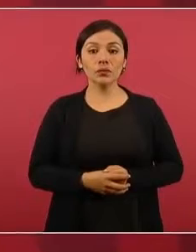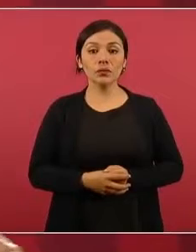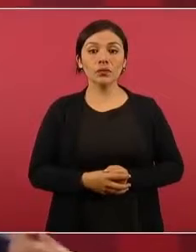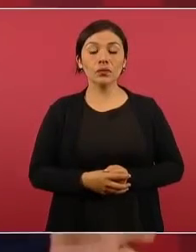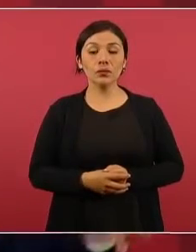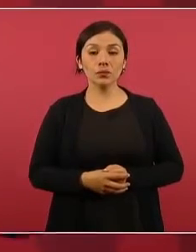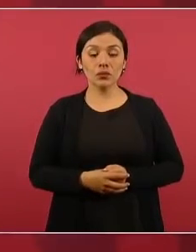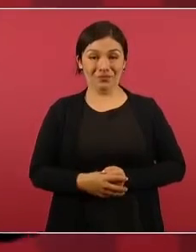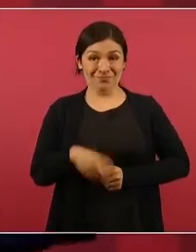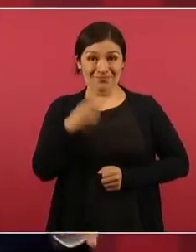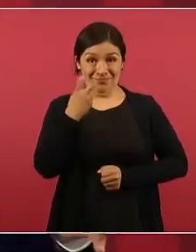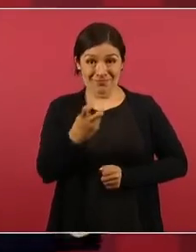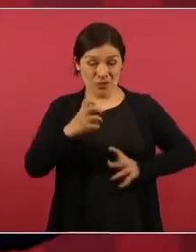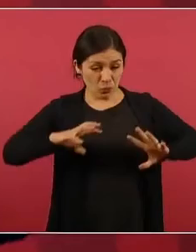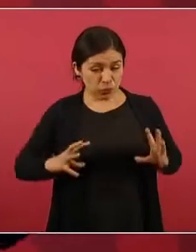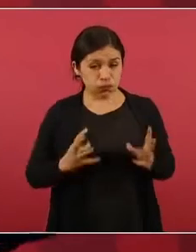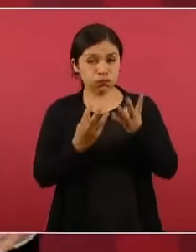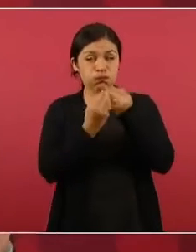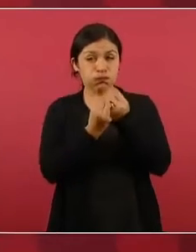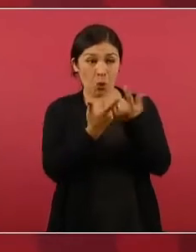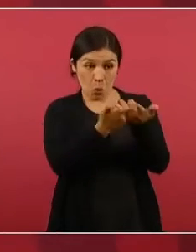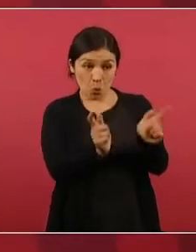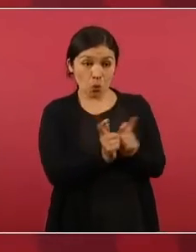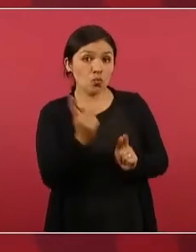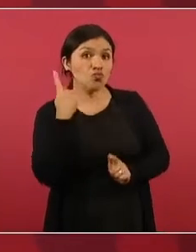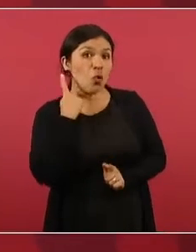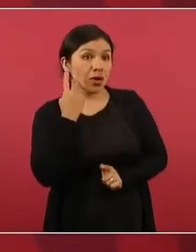Y en su conjunto ese partido